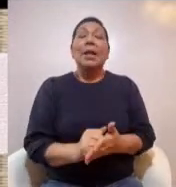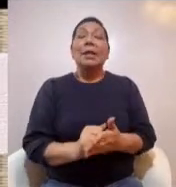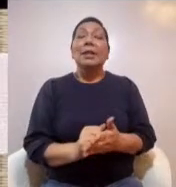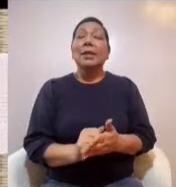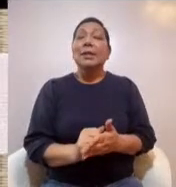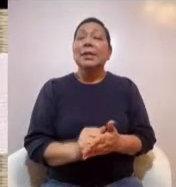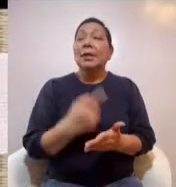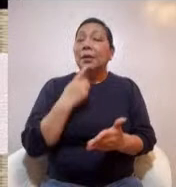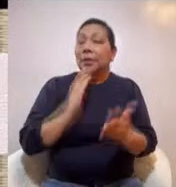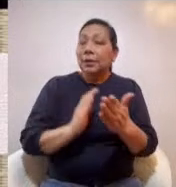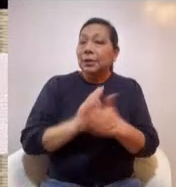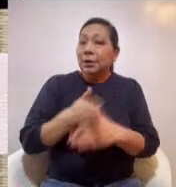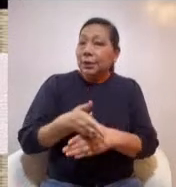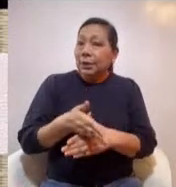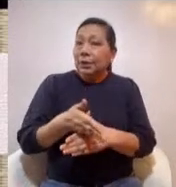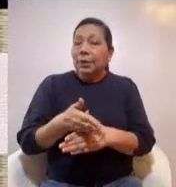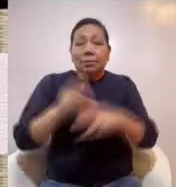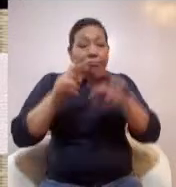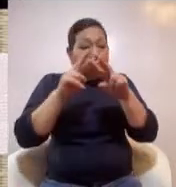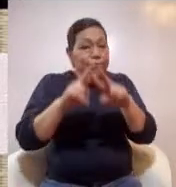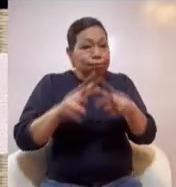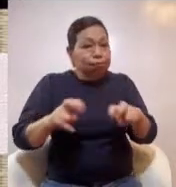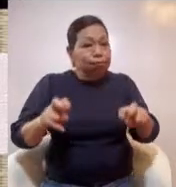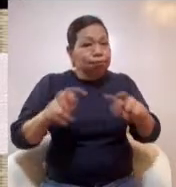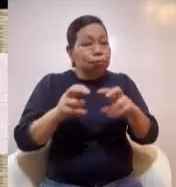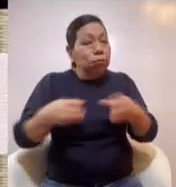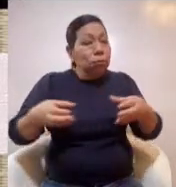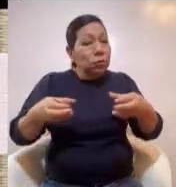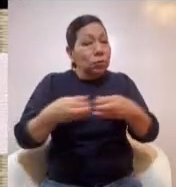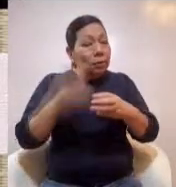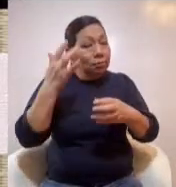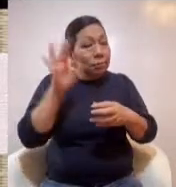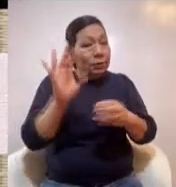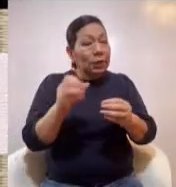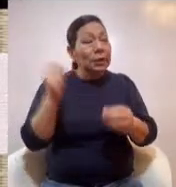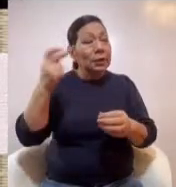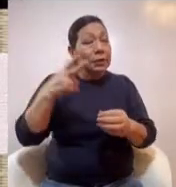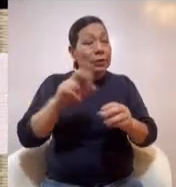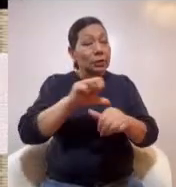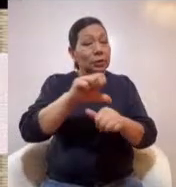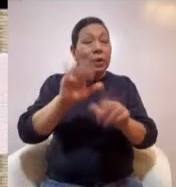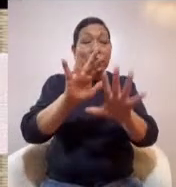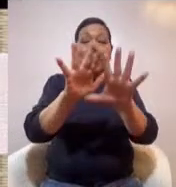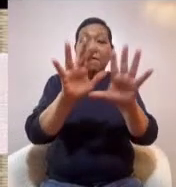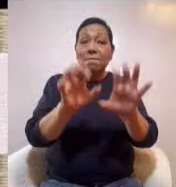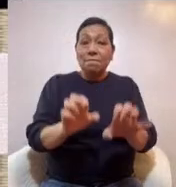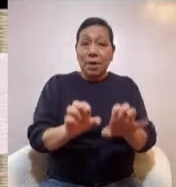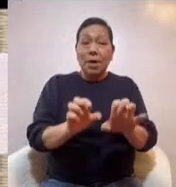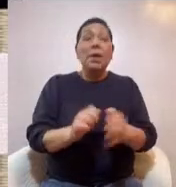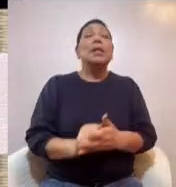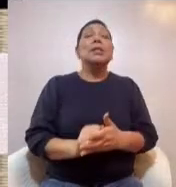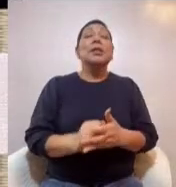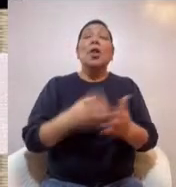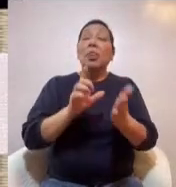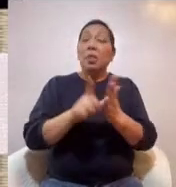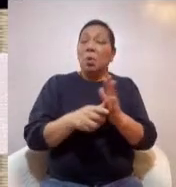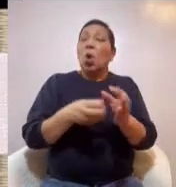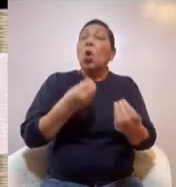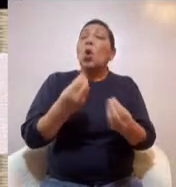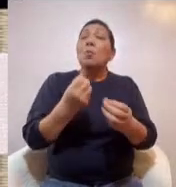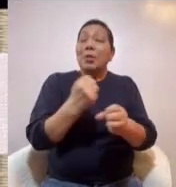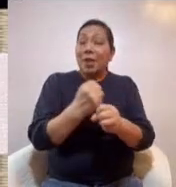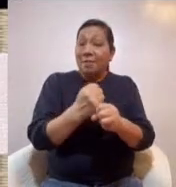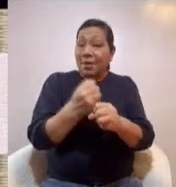Partes evidenció a través del análisis que hizo el Comité de Expertas en la tercera ronda de evaluación, que ya les voy a explicar